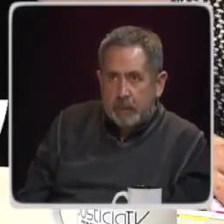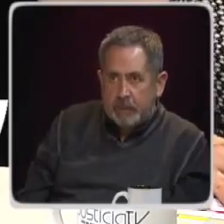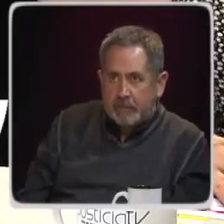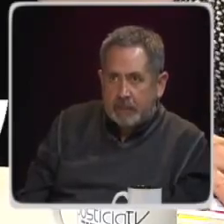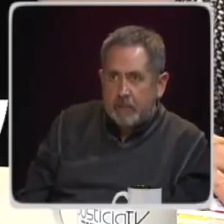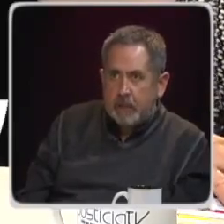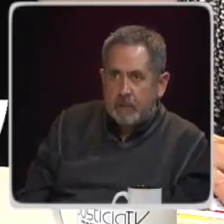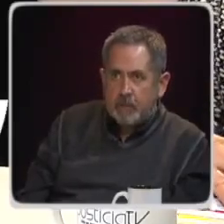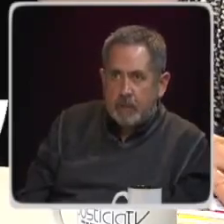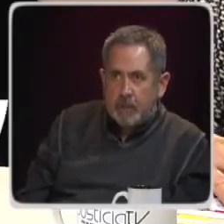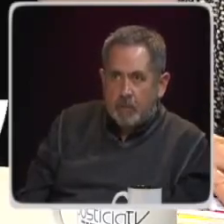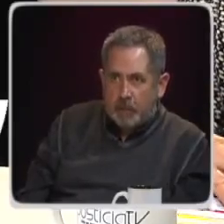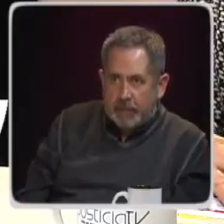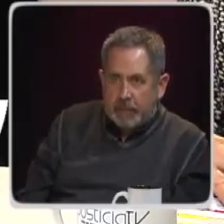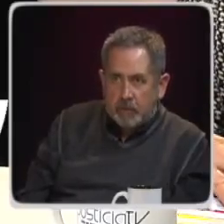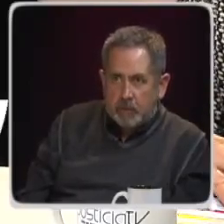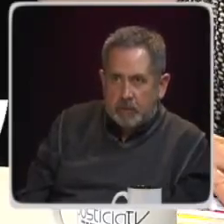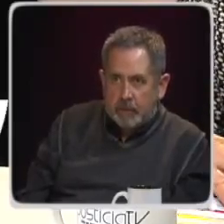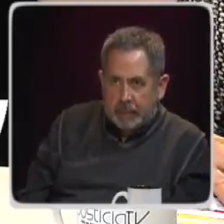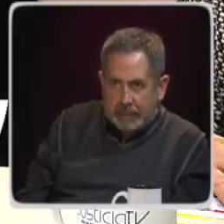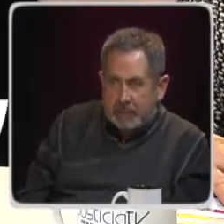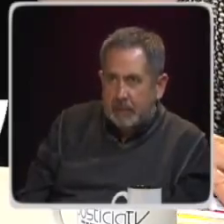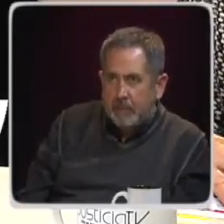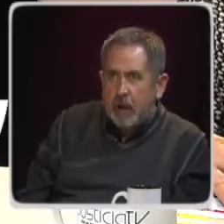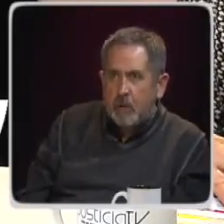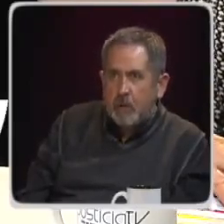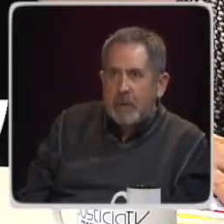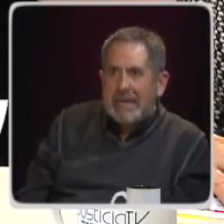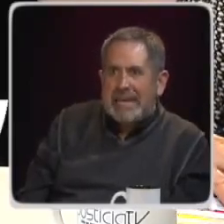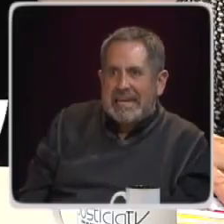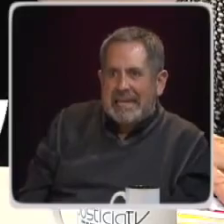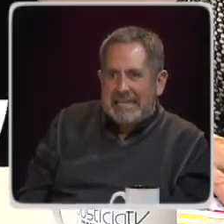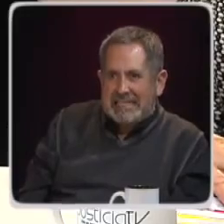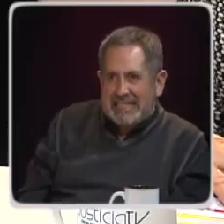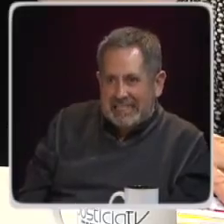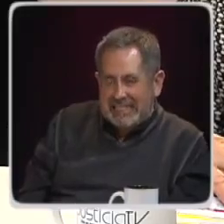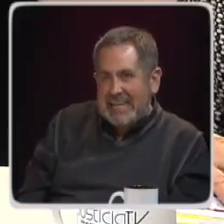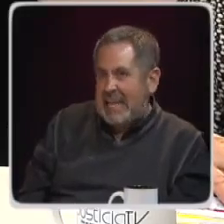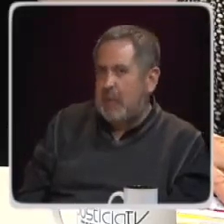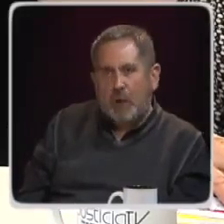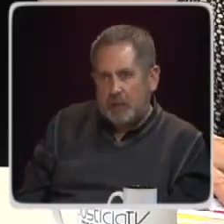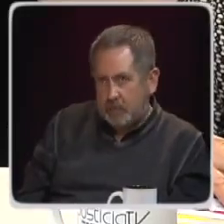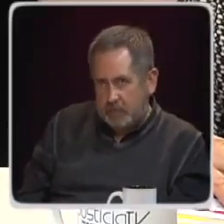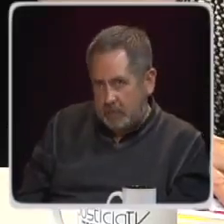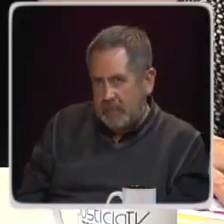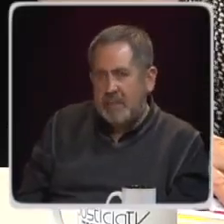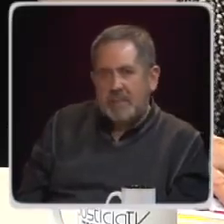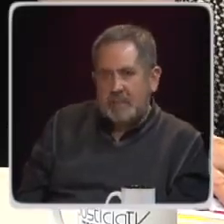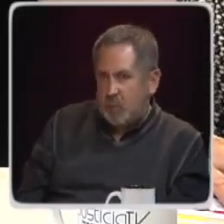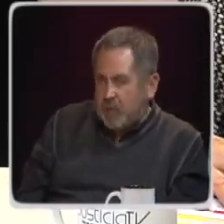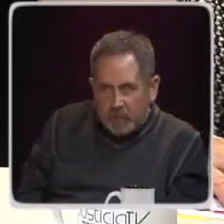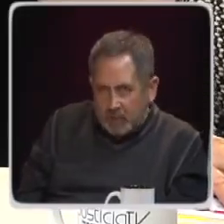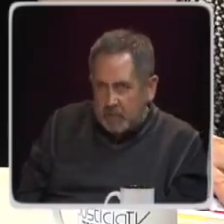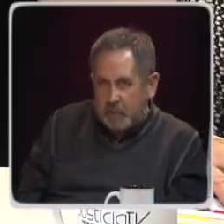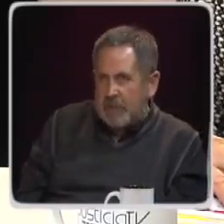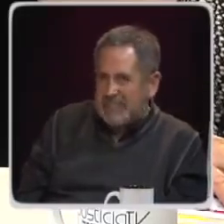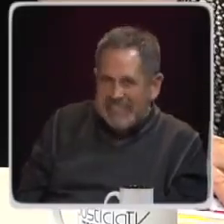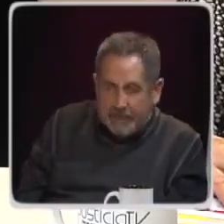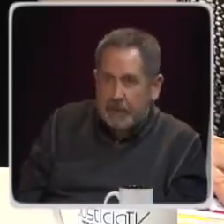que hubiera más flexibilidad en la enseñanza de los niños para que tengan una vida en el